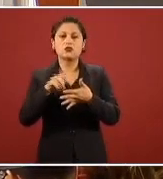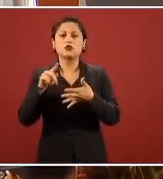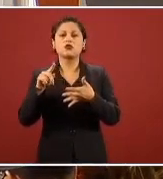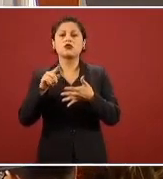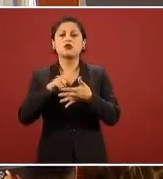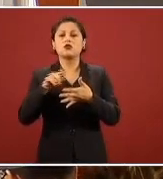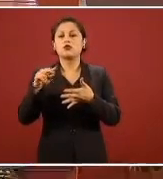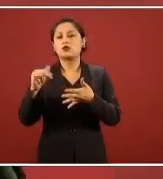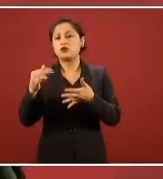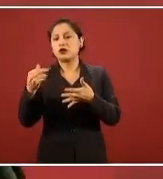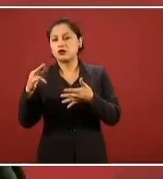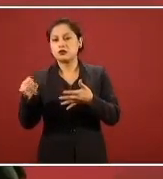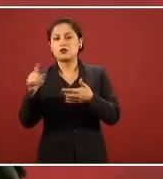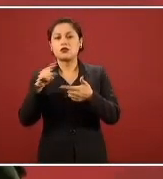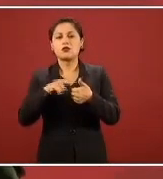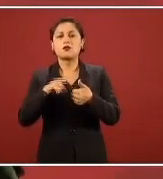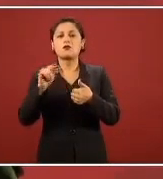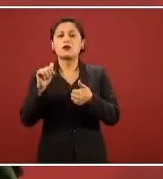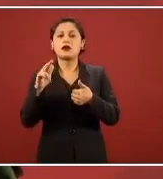Puruándiro, Paracho,